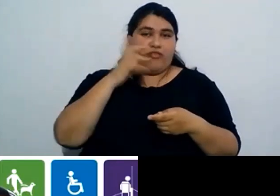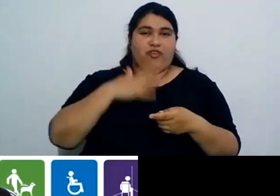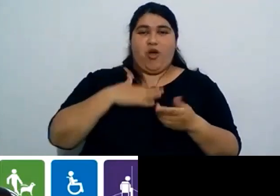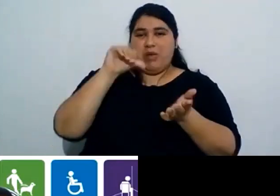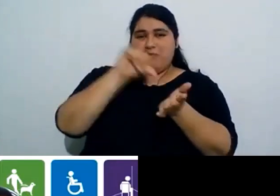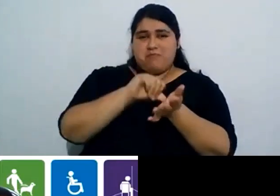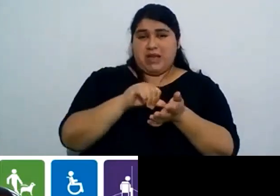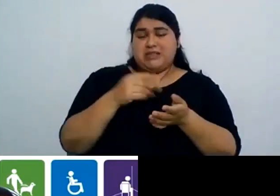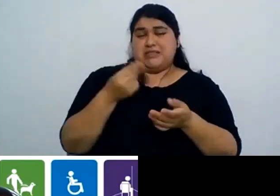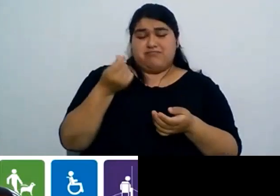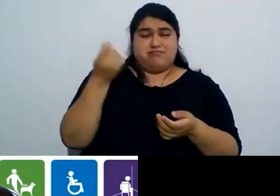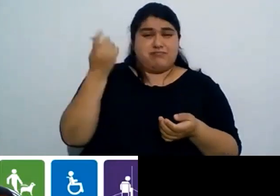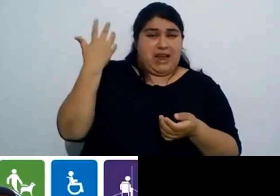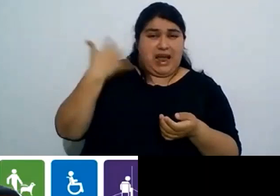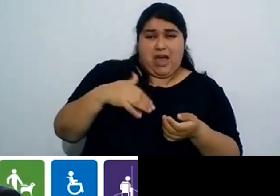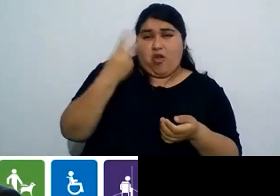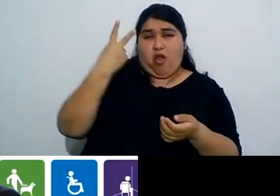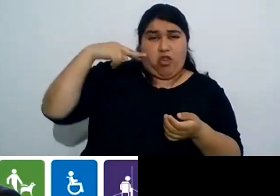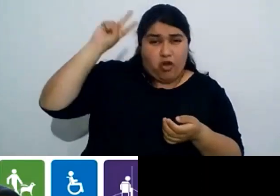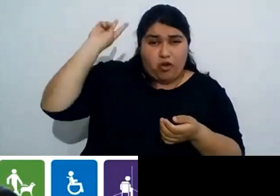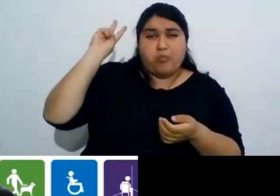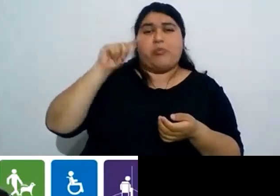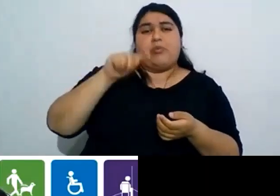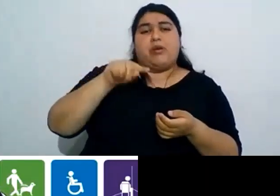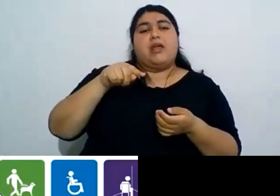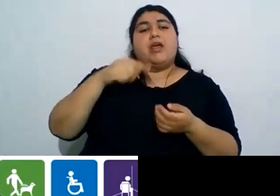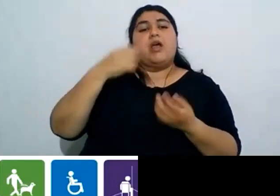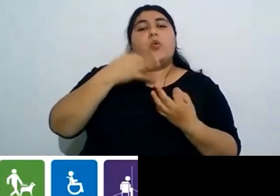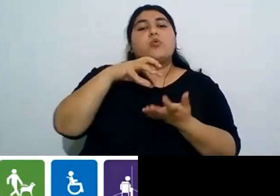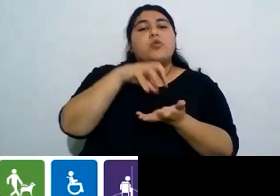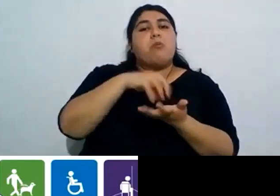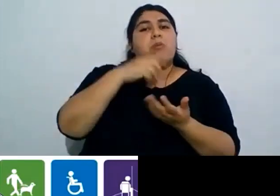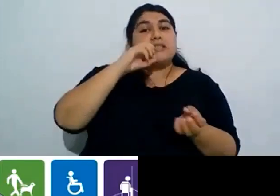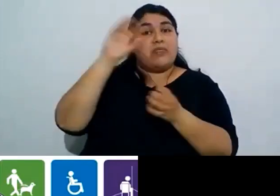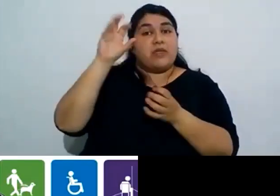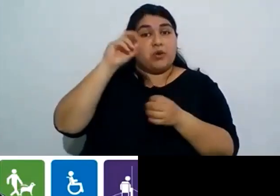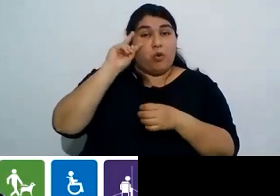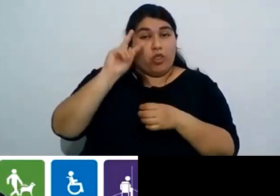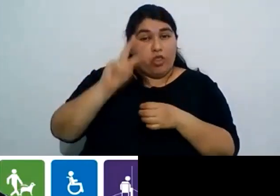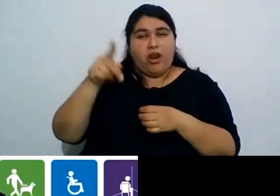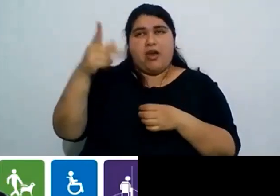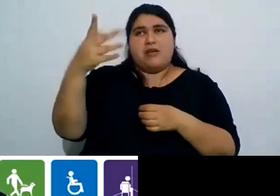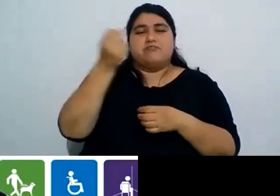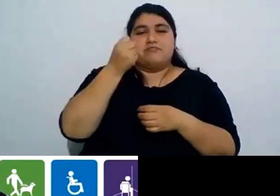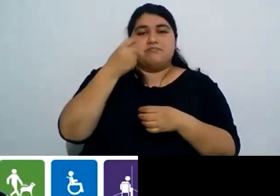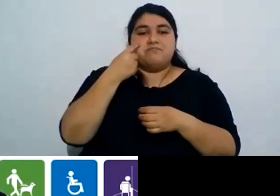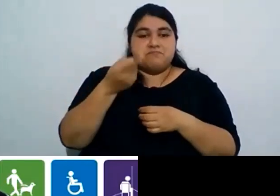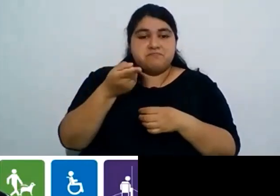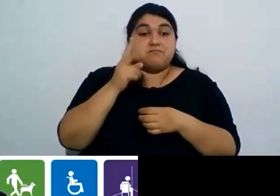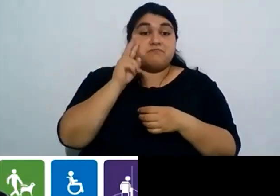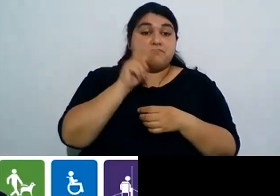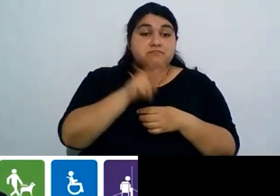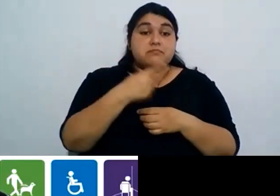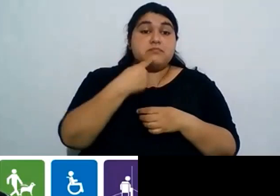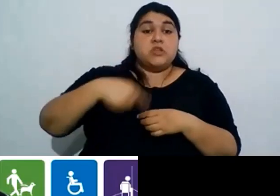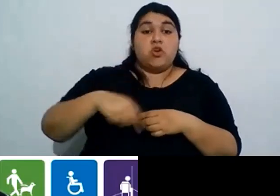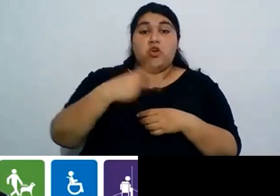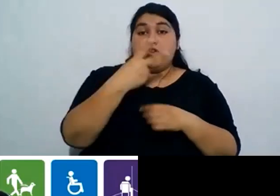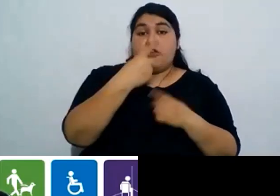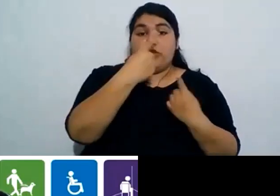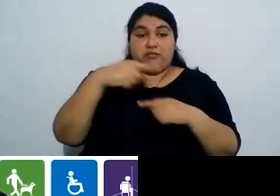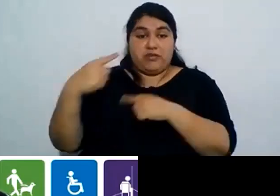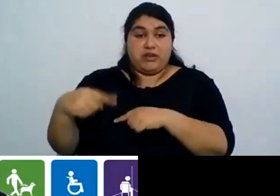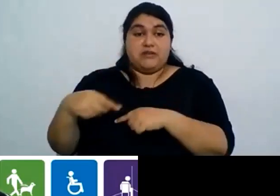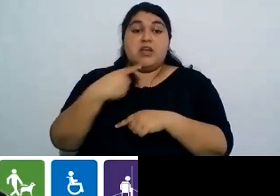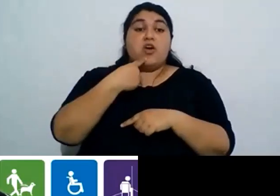el doble. He ido a una distribuidora y como pueden ver acá, hay dos colores distintos aparte de un